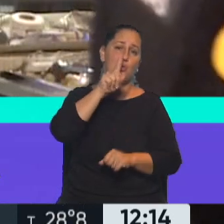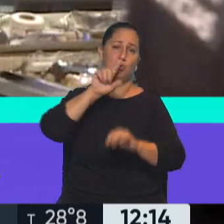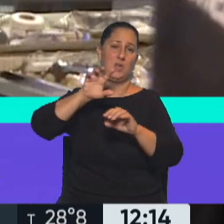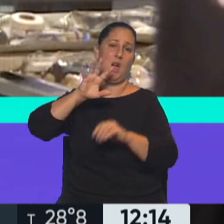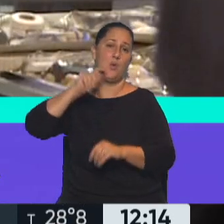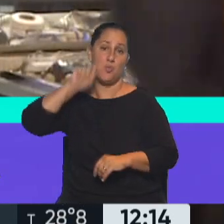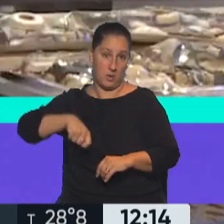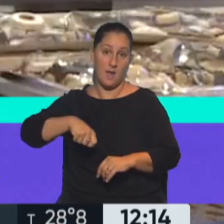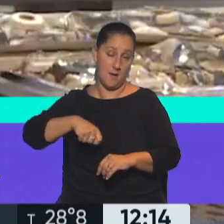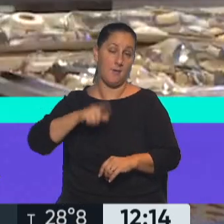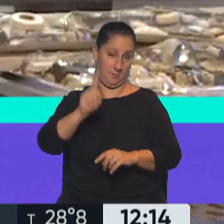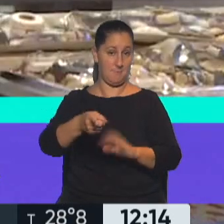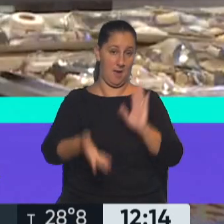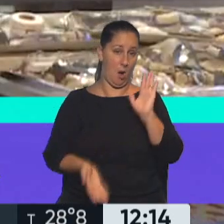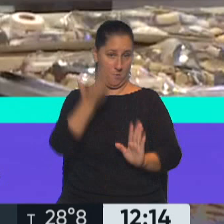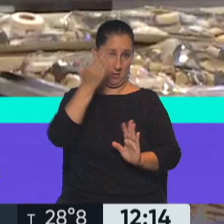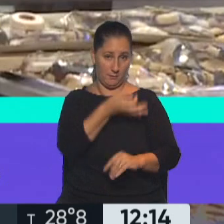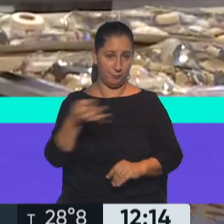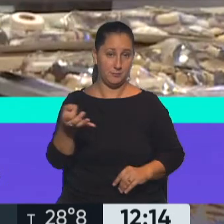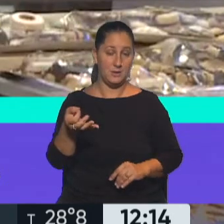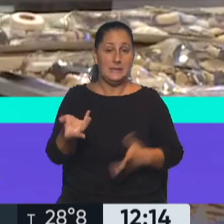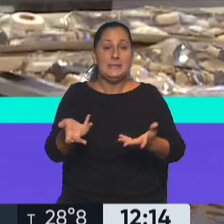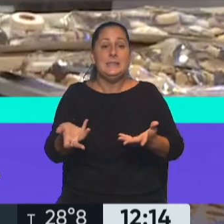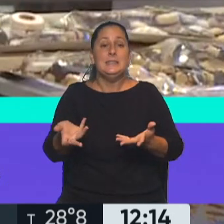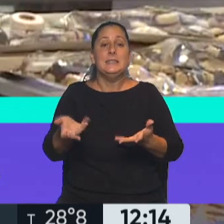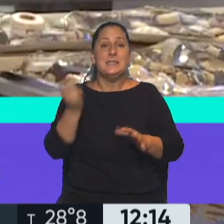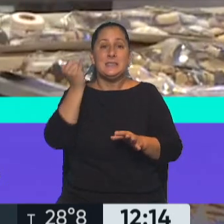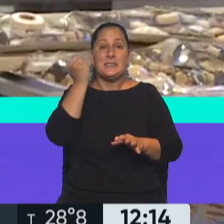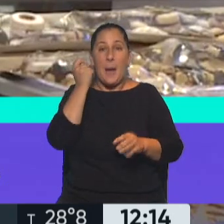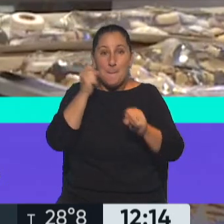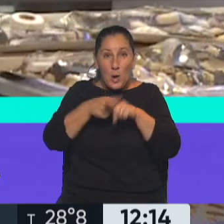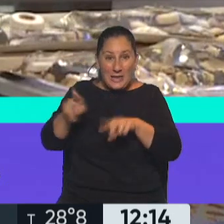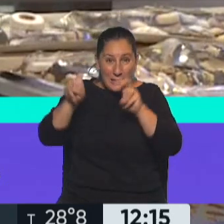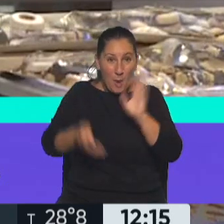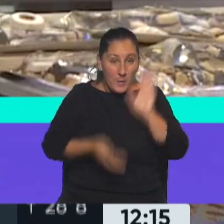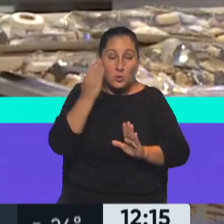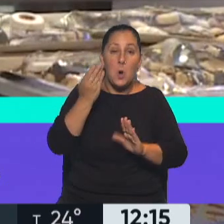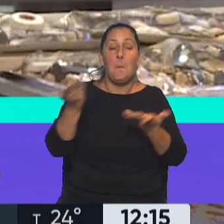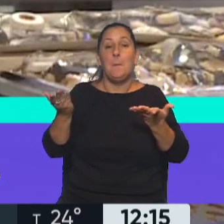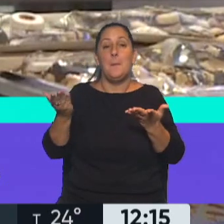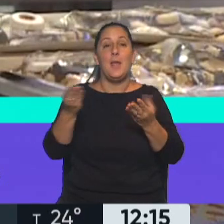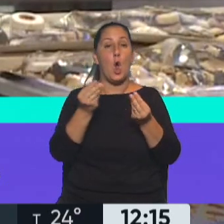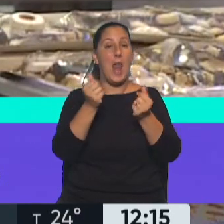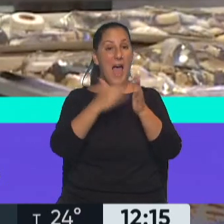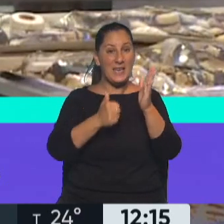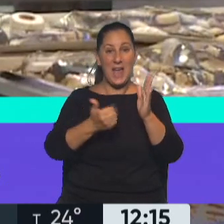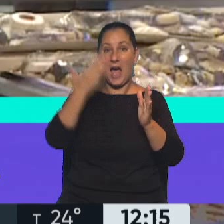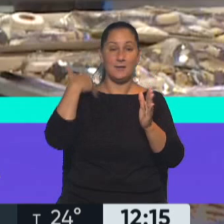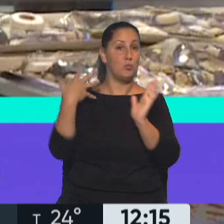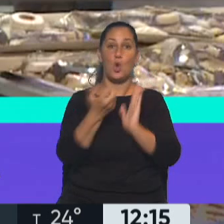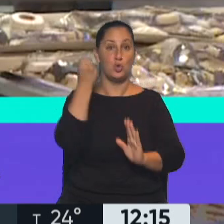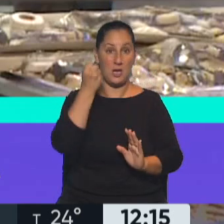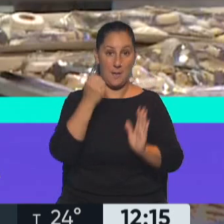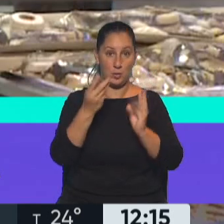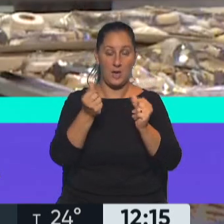impactar seguramente, ¿no? Sí, no sé si impactó por eso, pero con el tema de la harina no estábamos consiguiendo, decir que igual nosotros nos